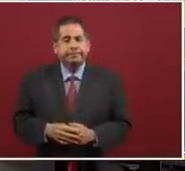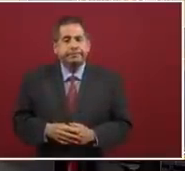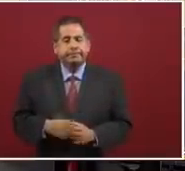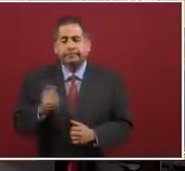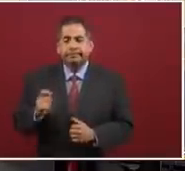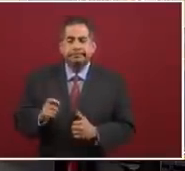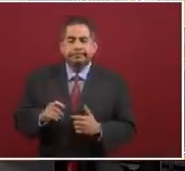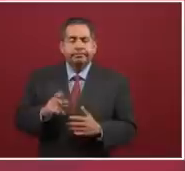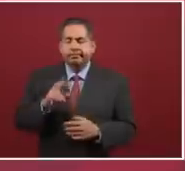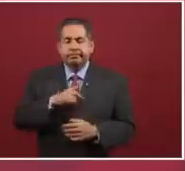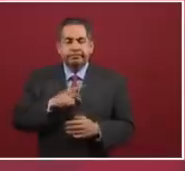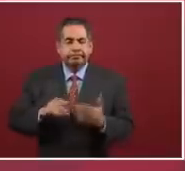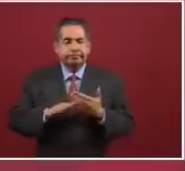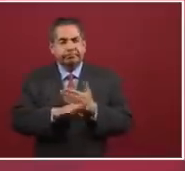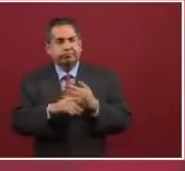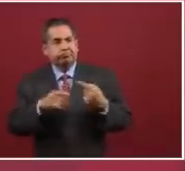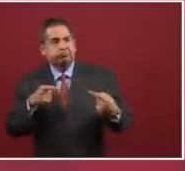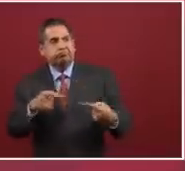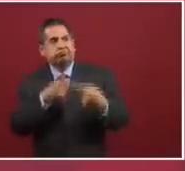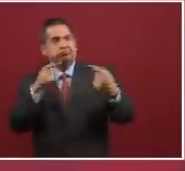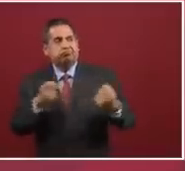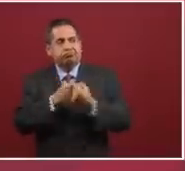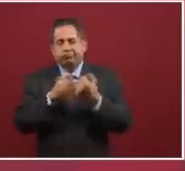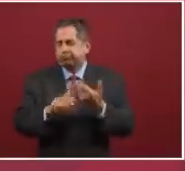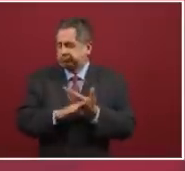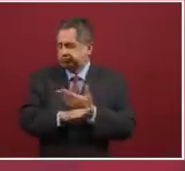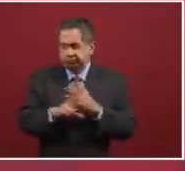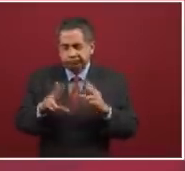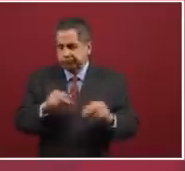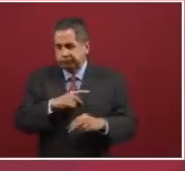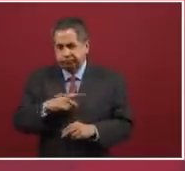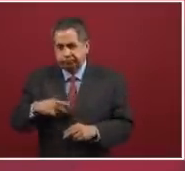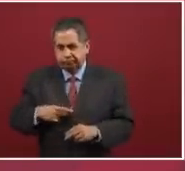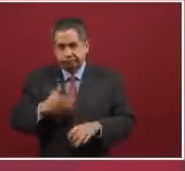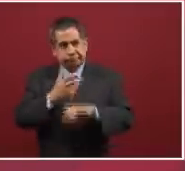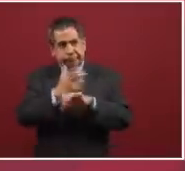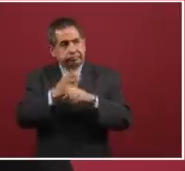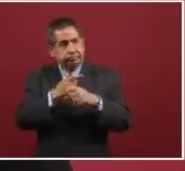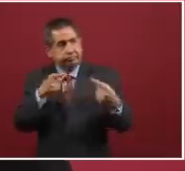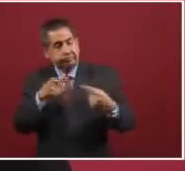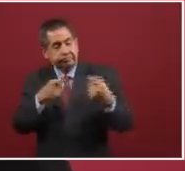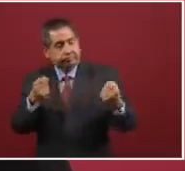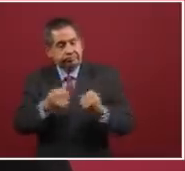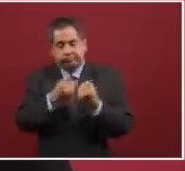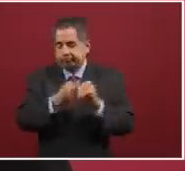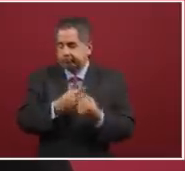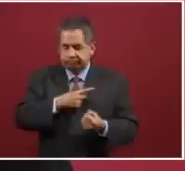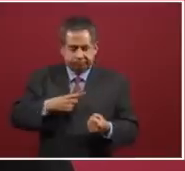evitar una confrontación con el gobierno de Estados Unidos.